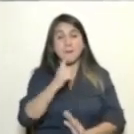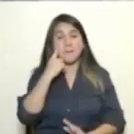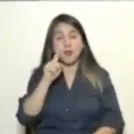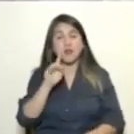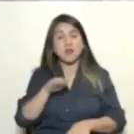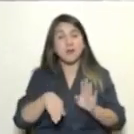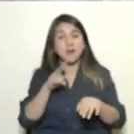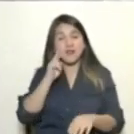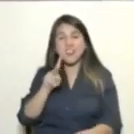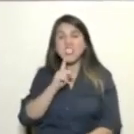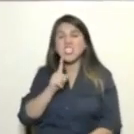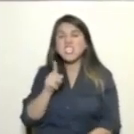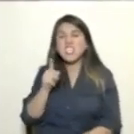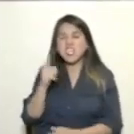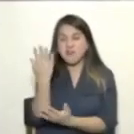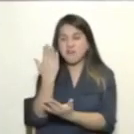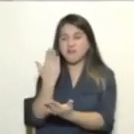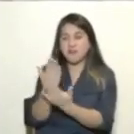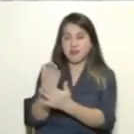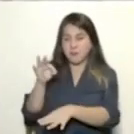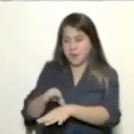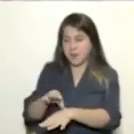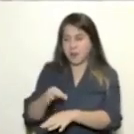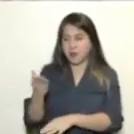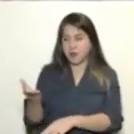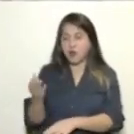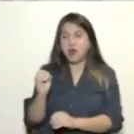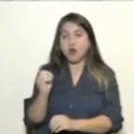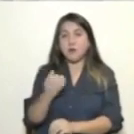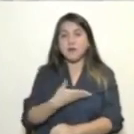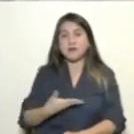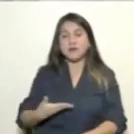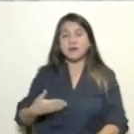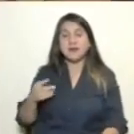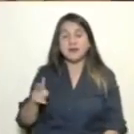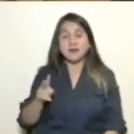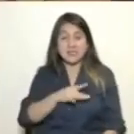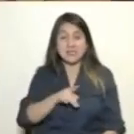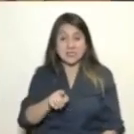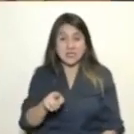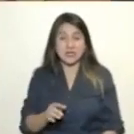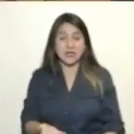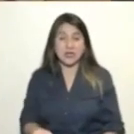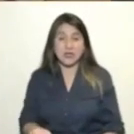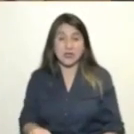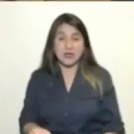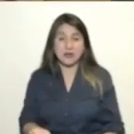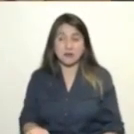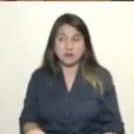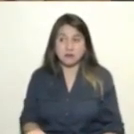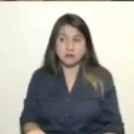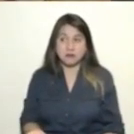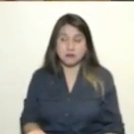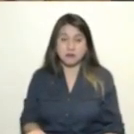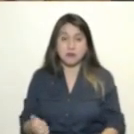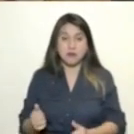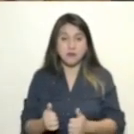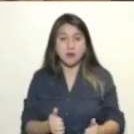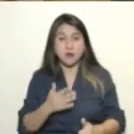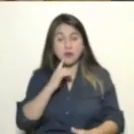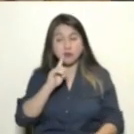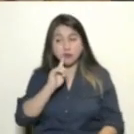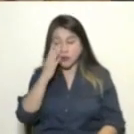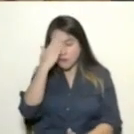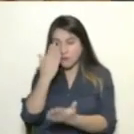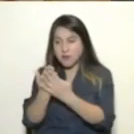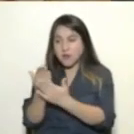frente. Y cuando usted iba a tener al frente al actual presidente de Chile, con el mayor respeto por el presidente, por supuesto, bueno, cuando tenía el